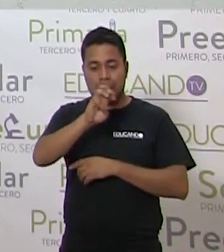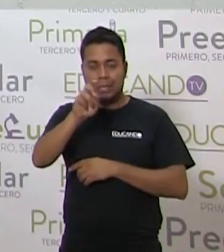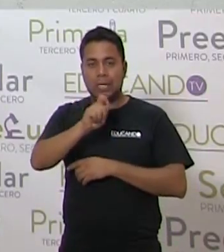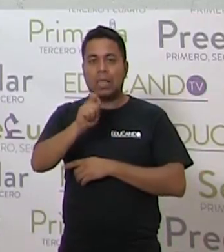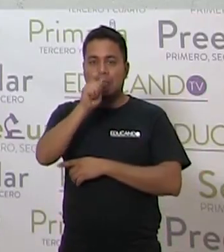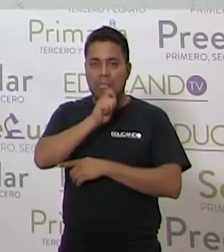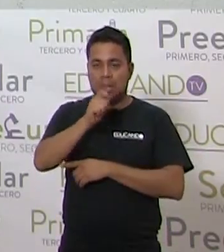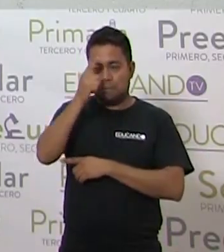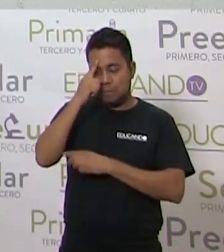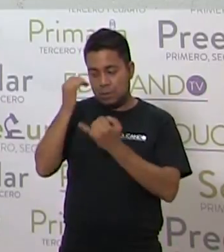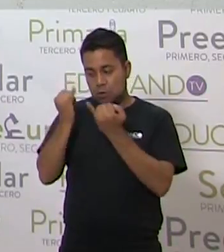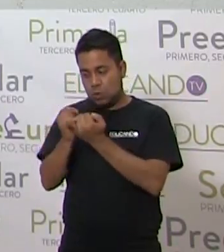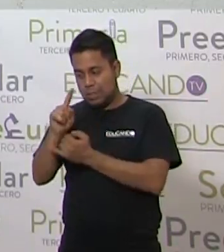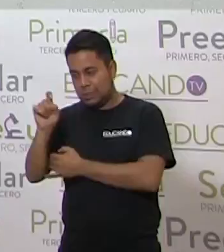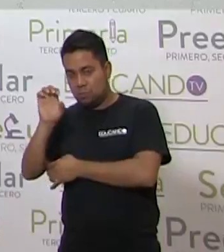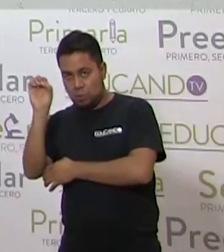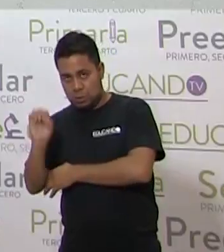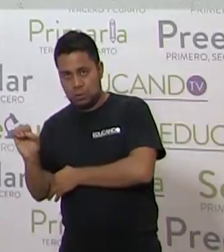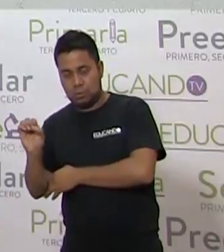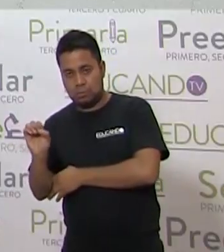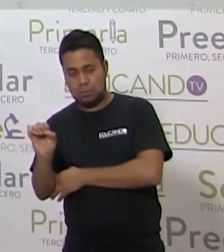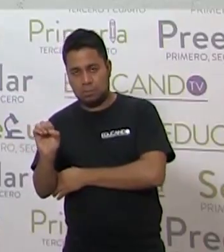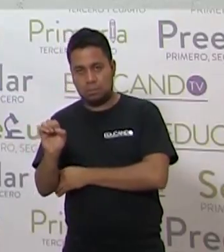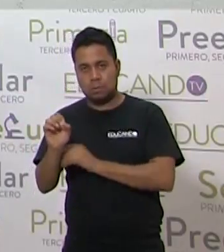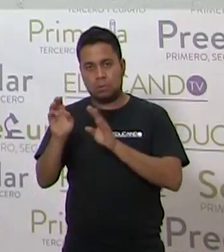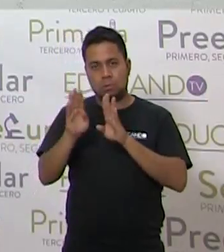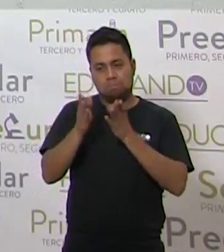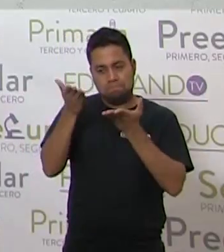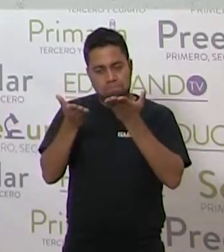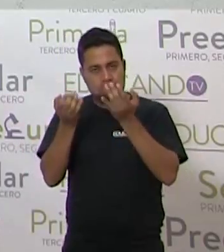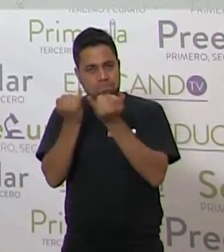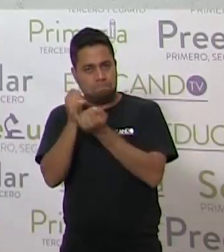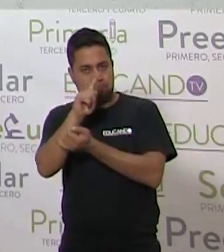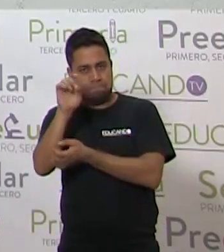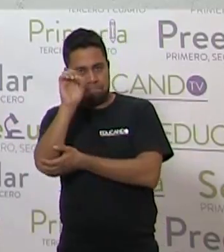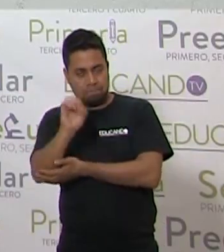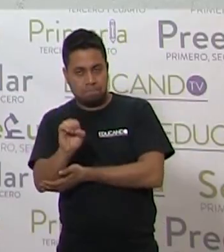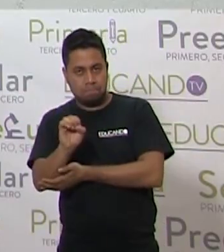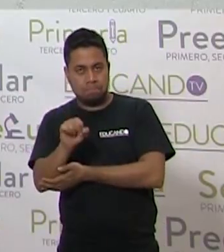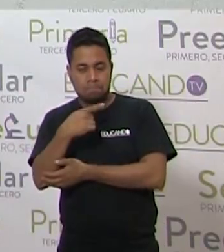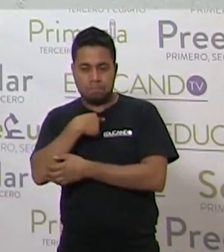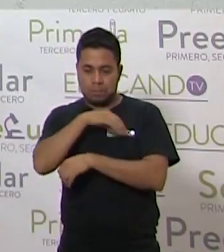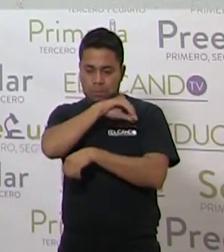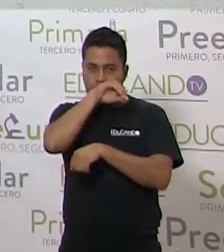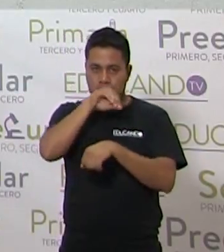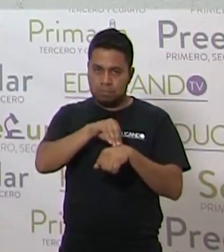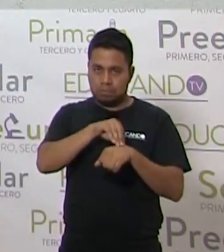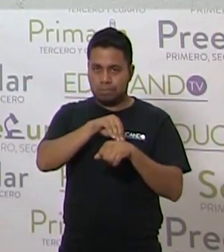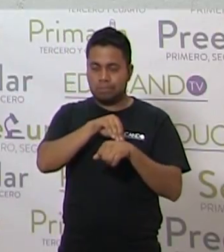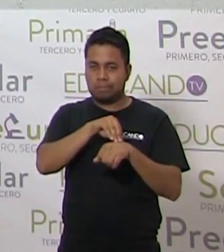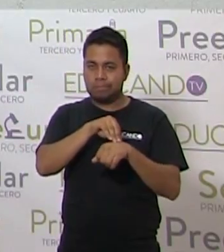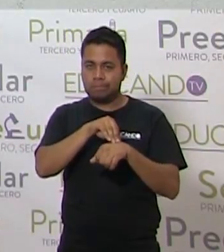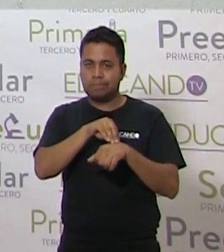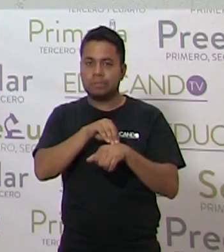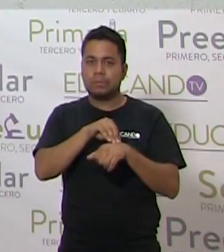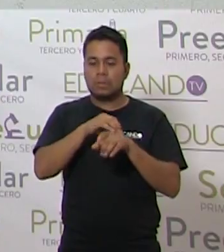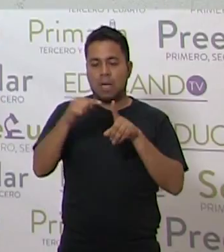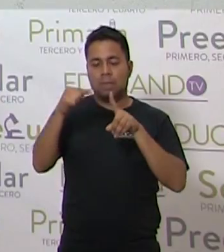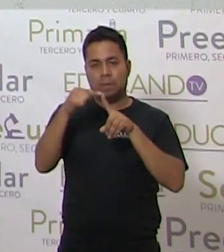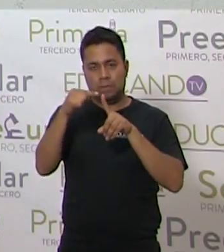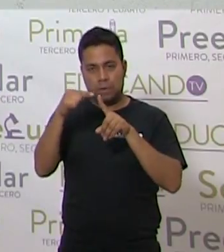a igualar al 100% o lo vamos a comparar con el 100% tenemos que hacer el algoritmo de